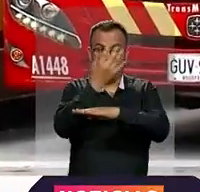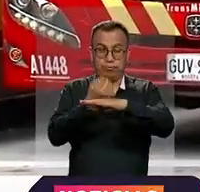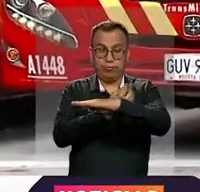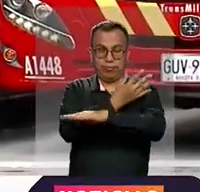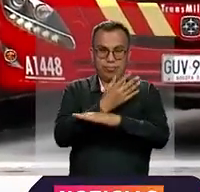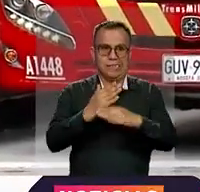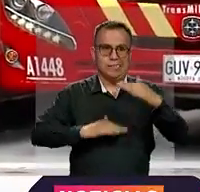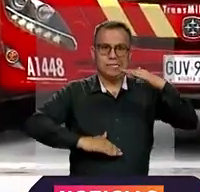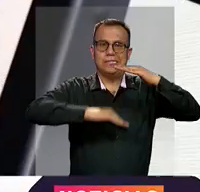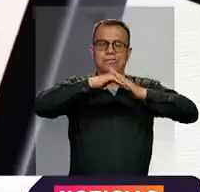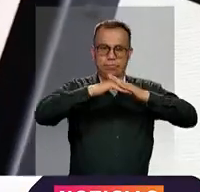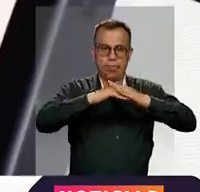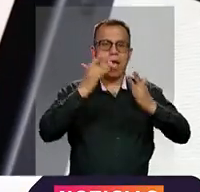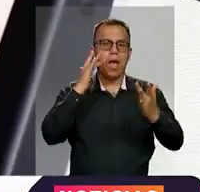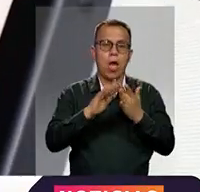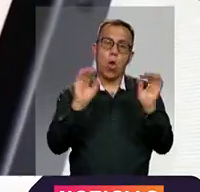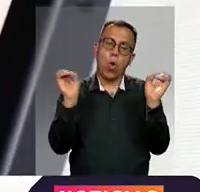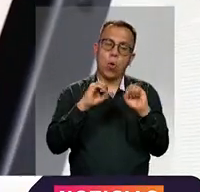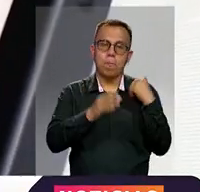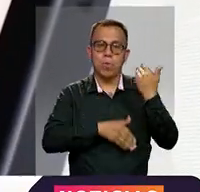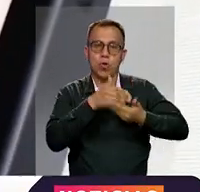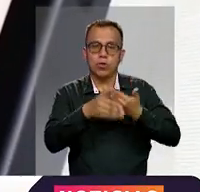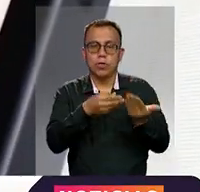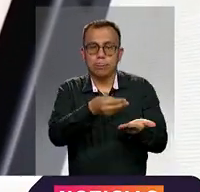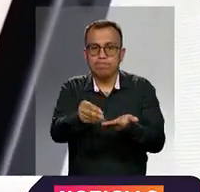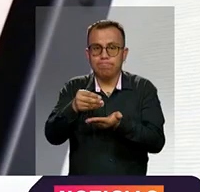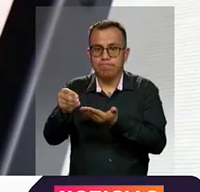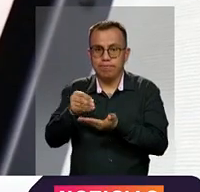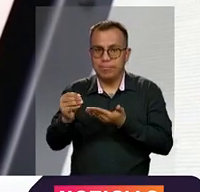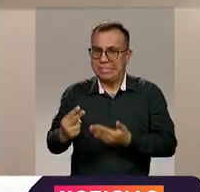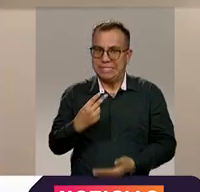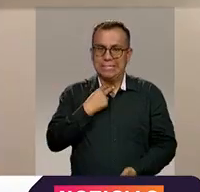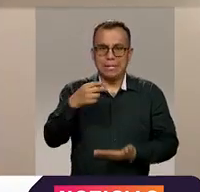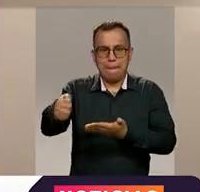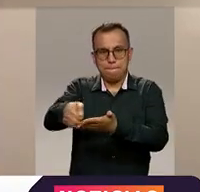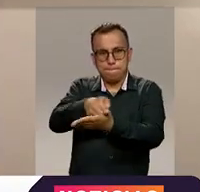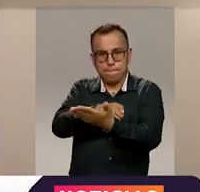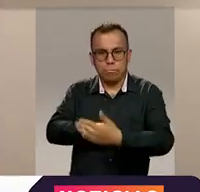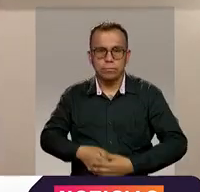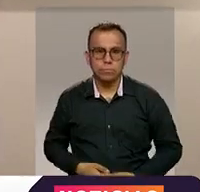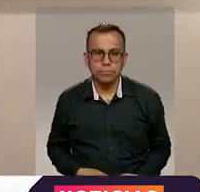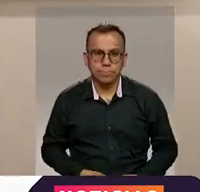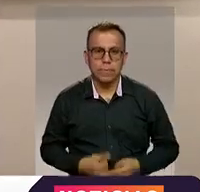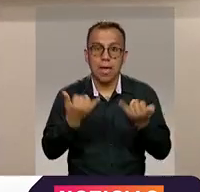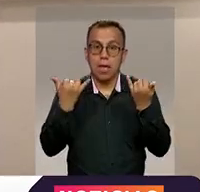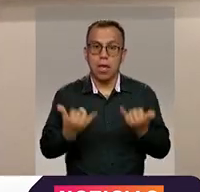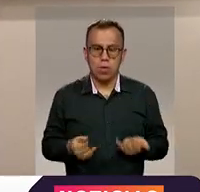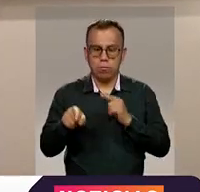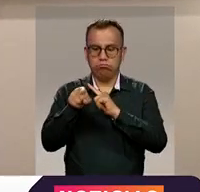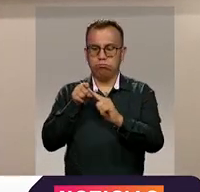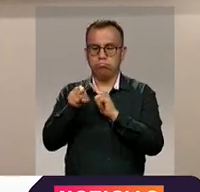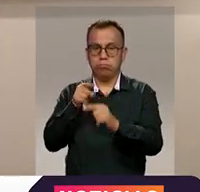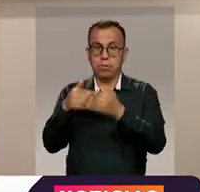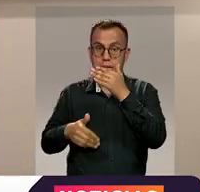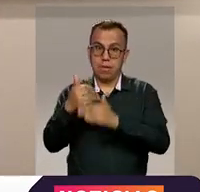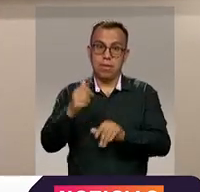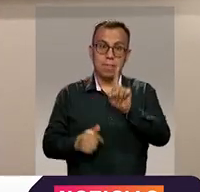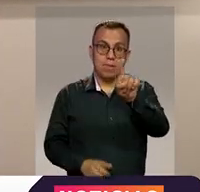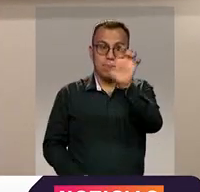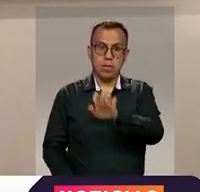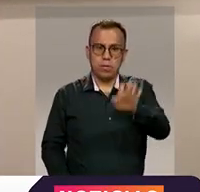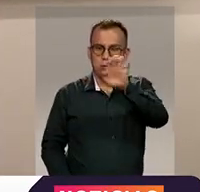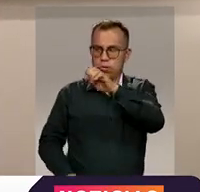techos presupuestales disponibles o cuando el proceso de adquisición se declare desierto. Le determina a Transmilenio que a partir del 1 de